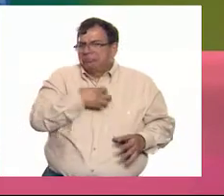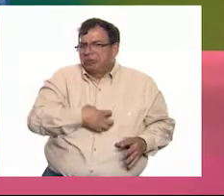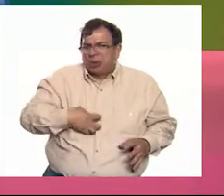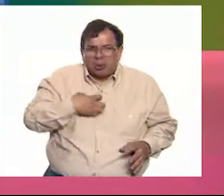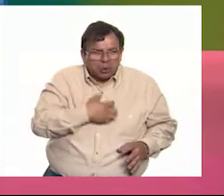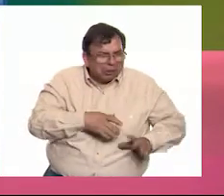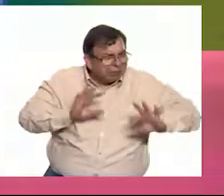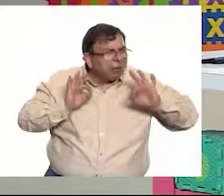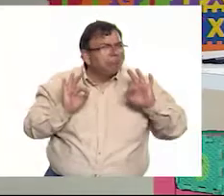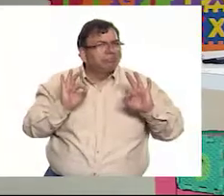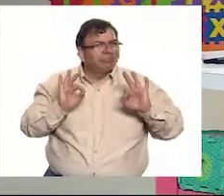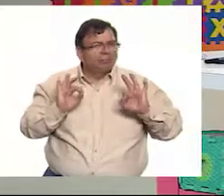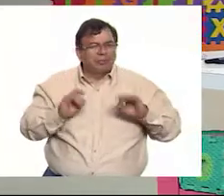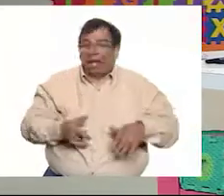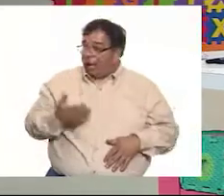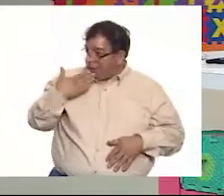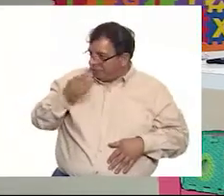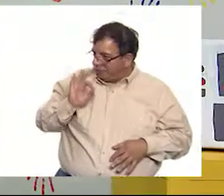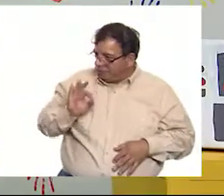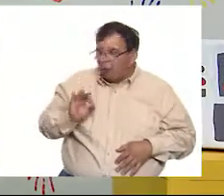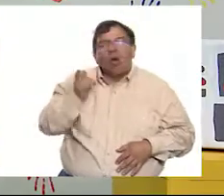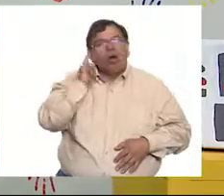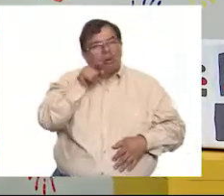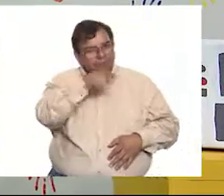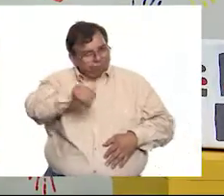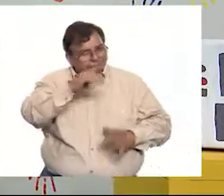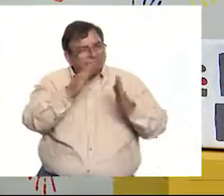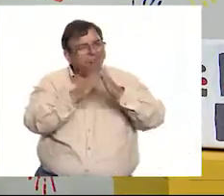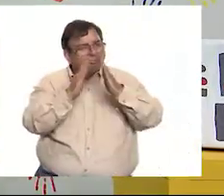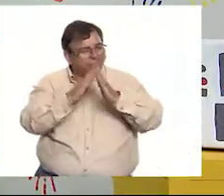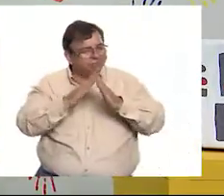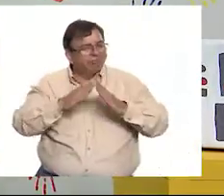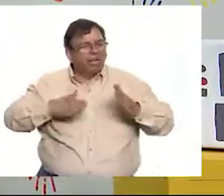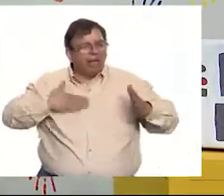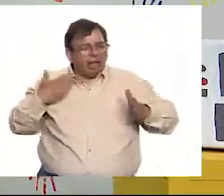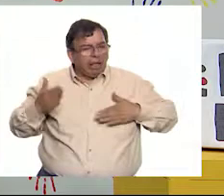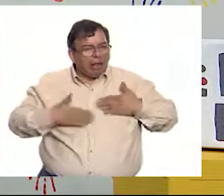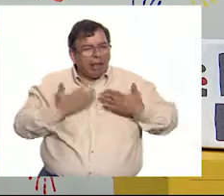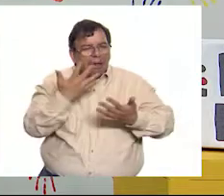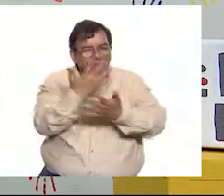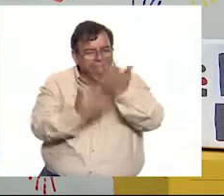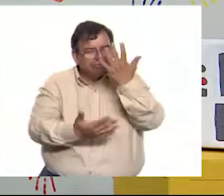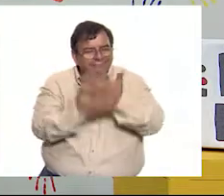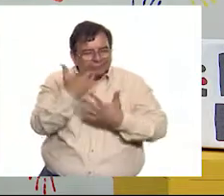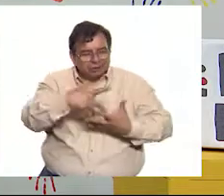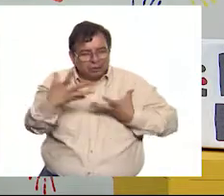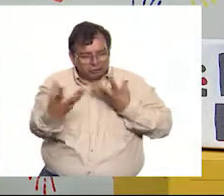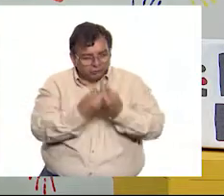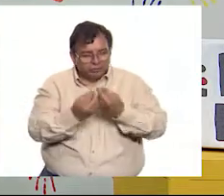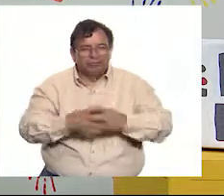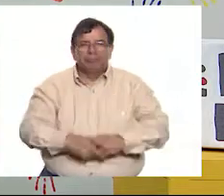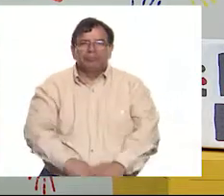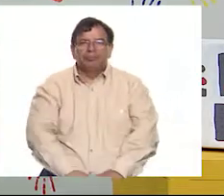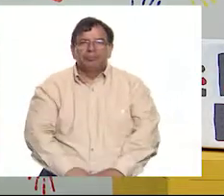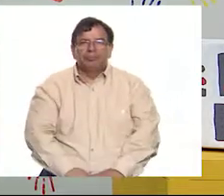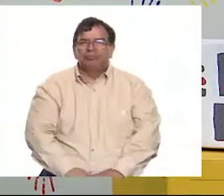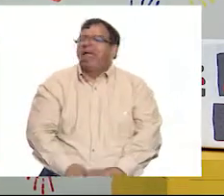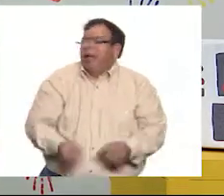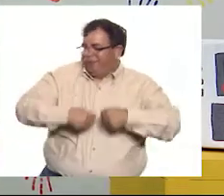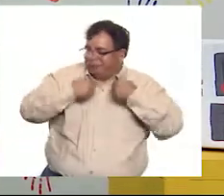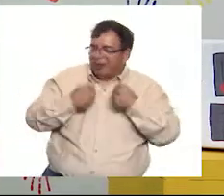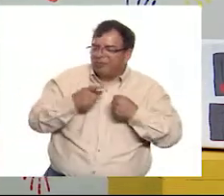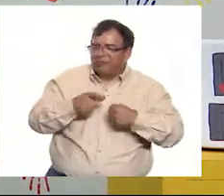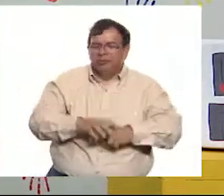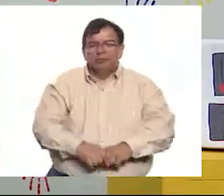contenta. Excelente. Ojalá que en casa también estén ustedes muy alegres de estar haciendo esta actividad con todas nosotras. Seguramente